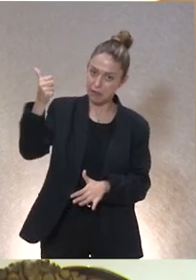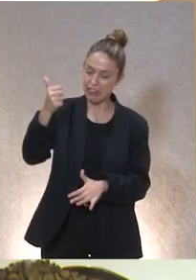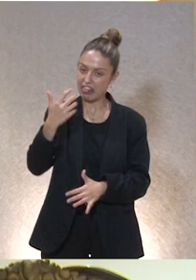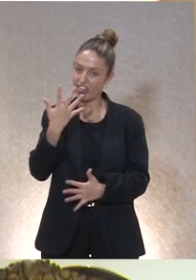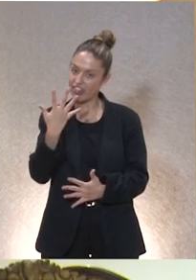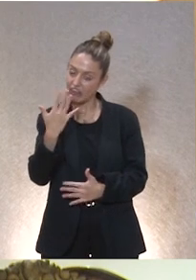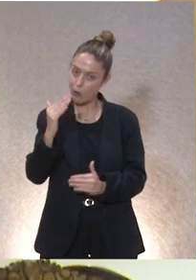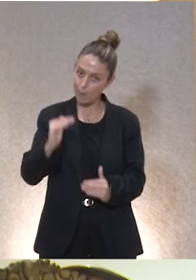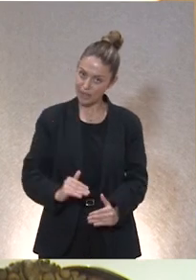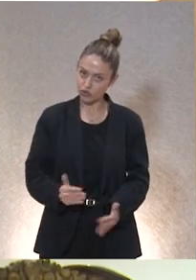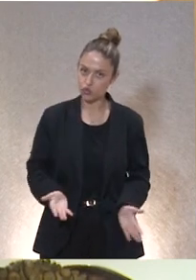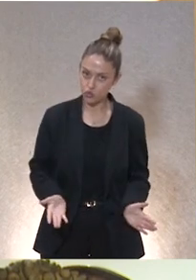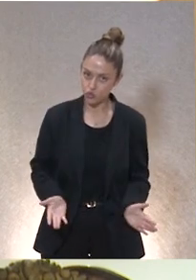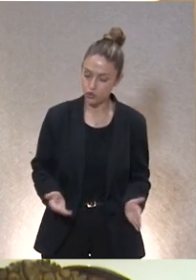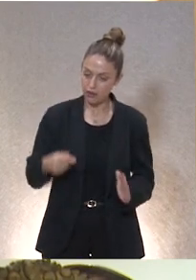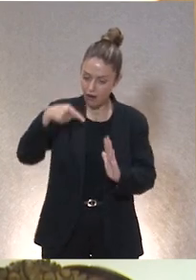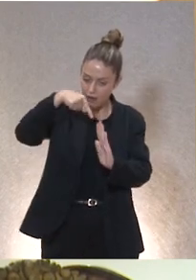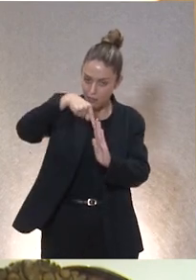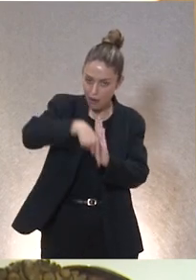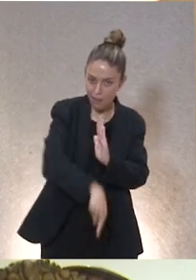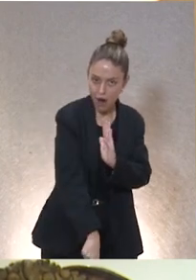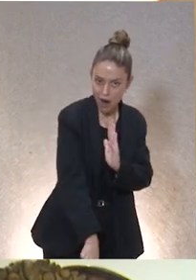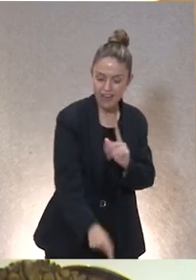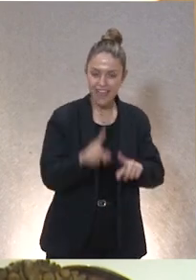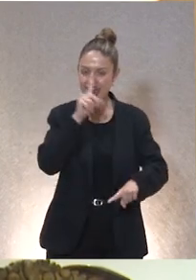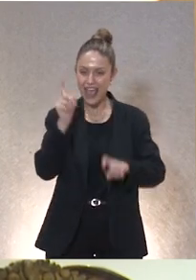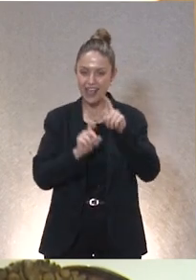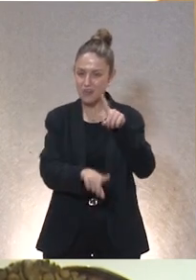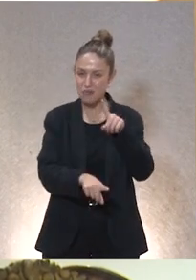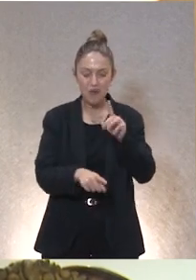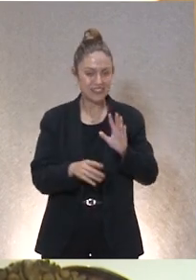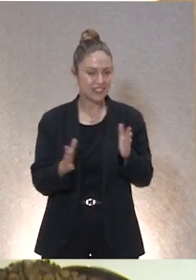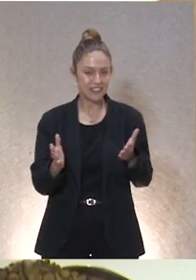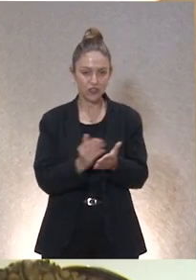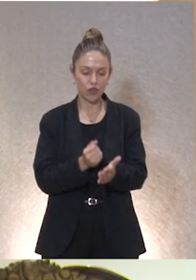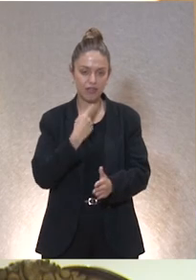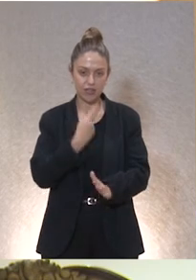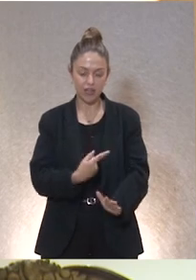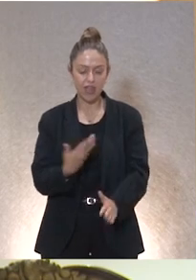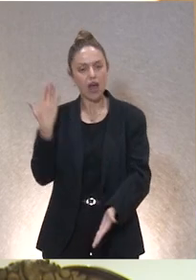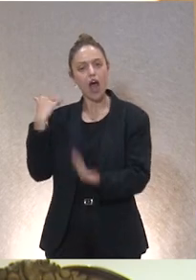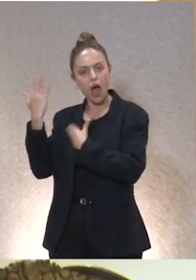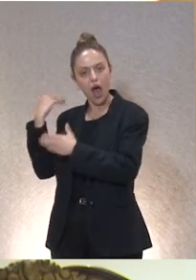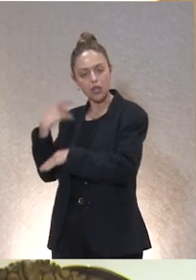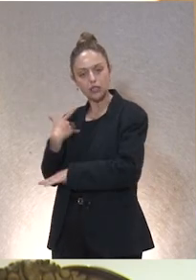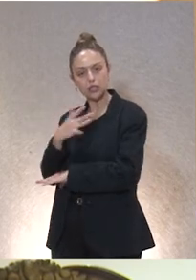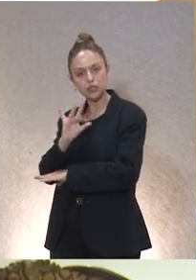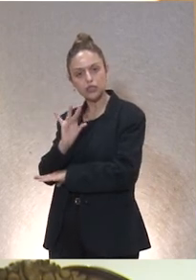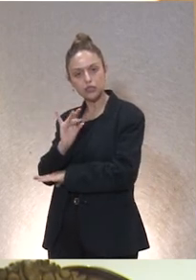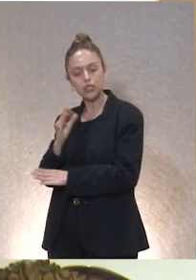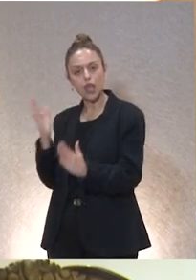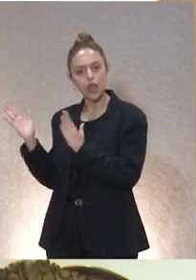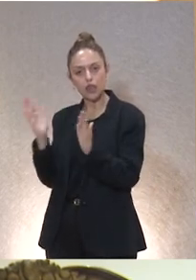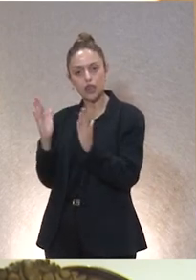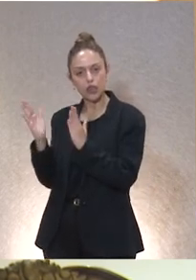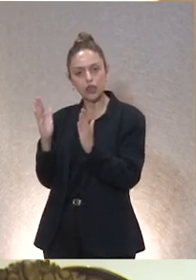todo está descendiendo lo reflejan todas las encuestas estuvo mejor hace años durante las últimas décadas del siglo